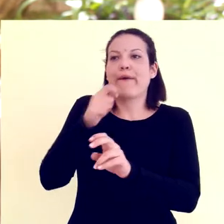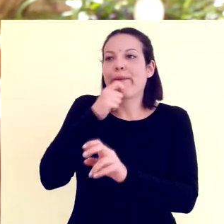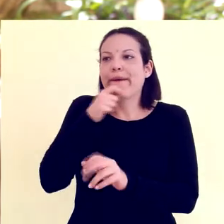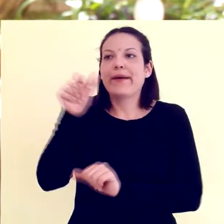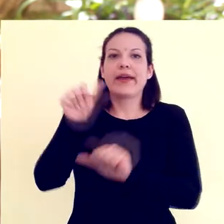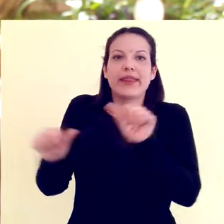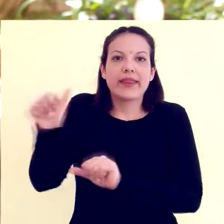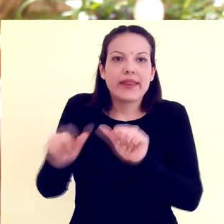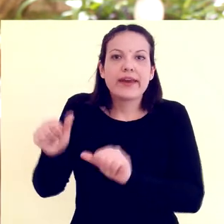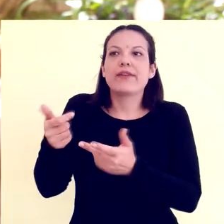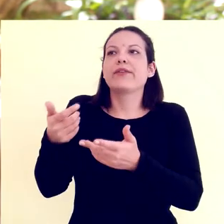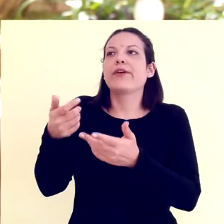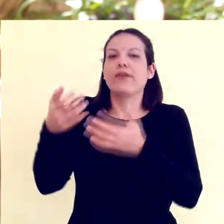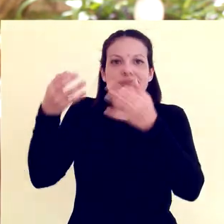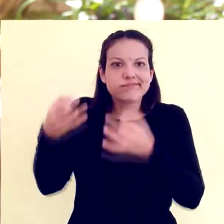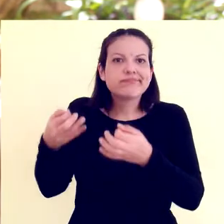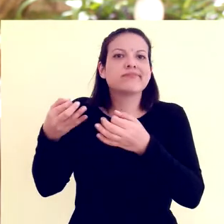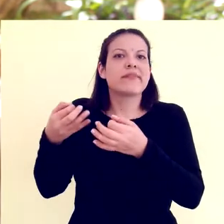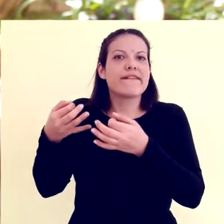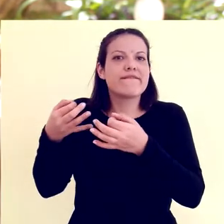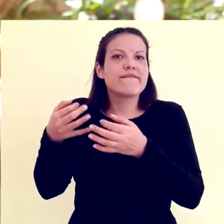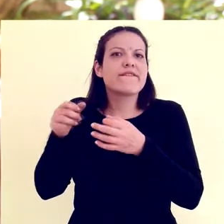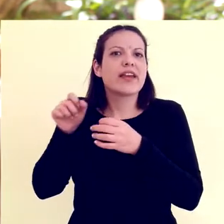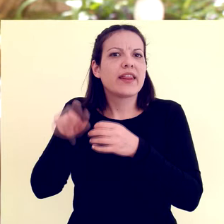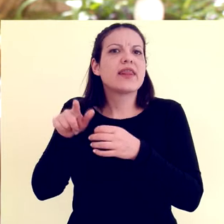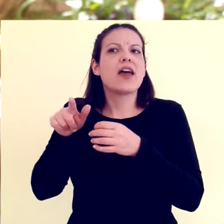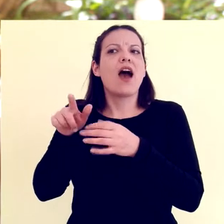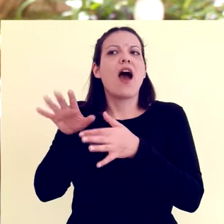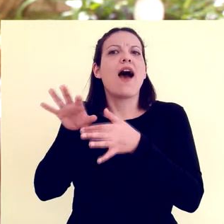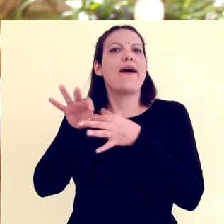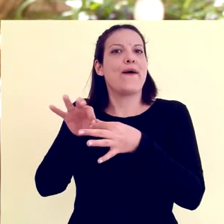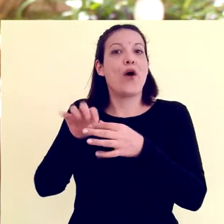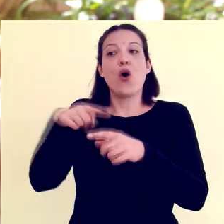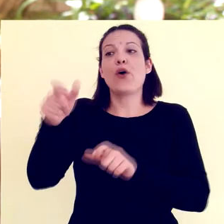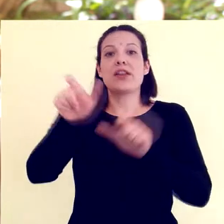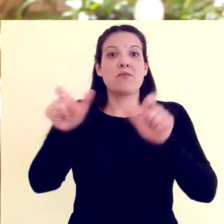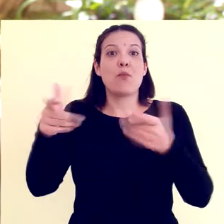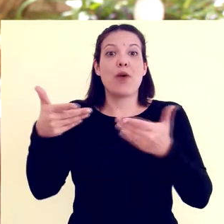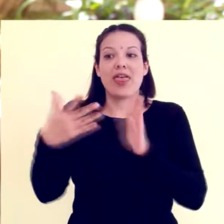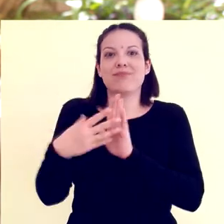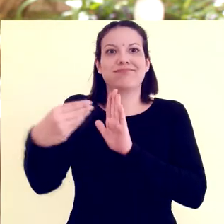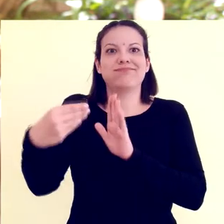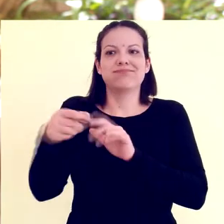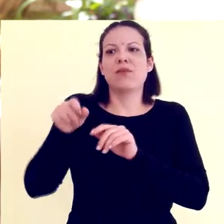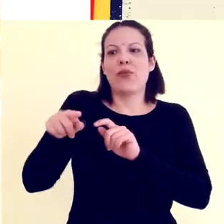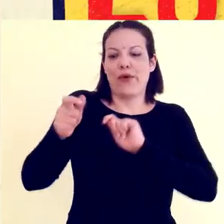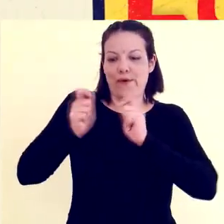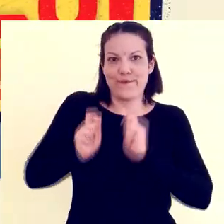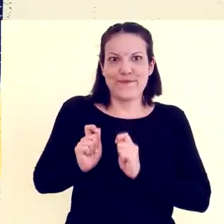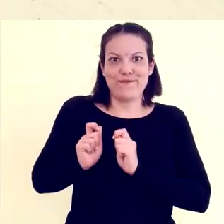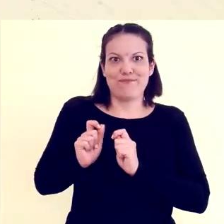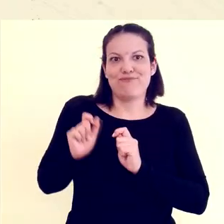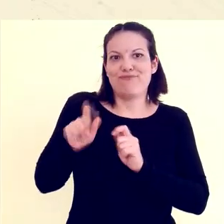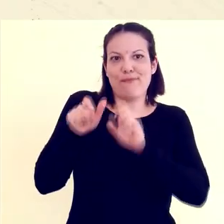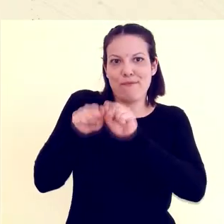que sea transparente y que sea leal a que otra persona lo pueda tomar, ¿no?, y hacer su propia construcción.